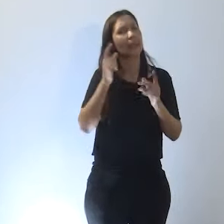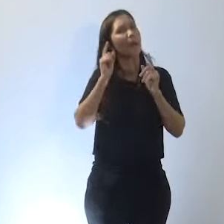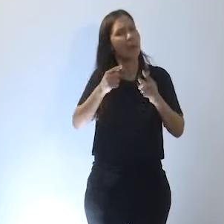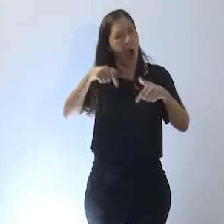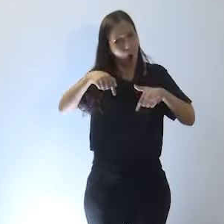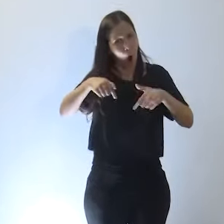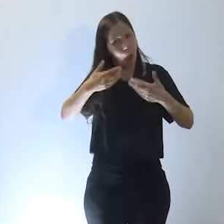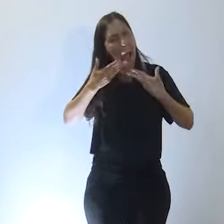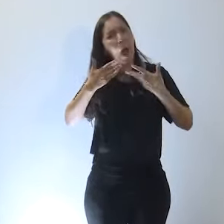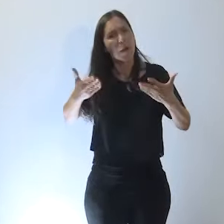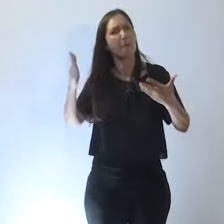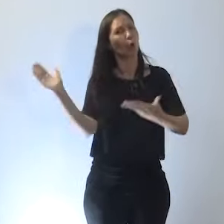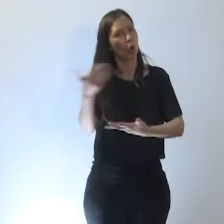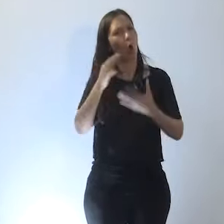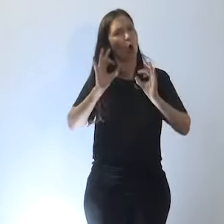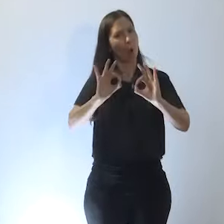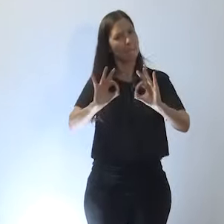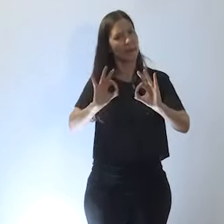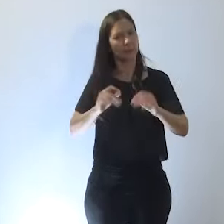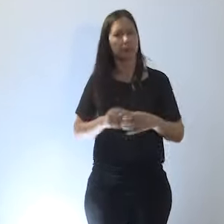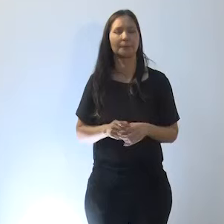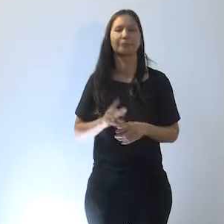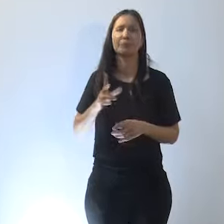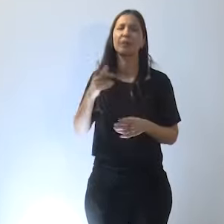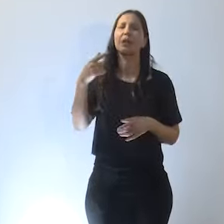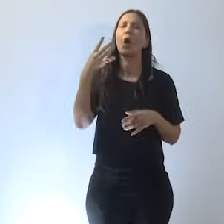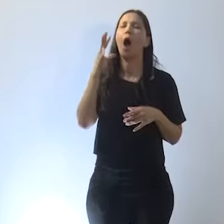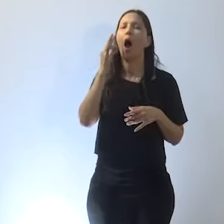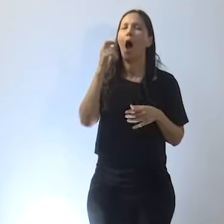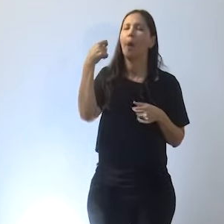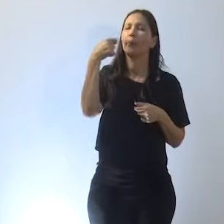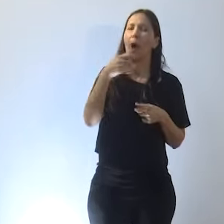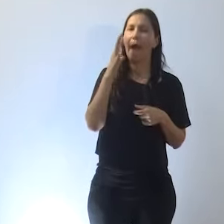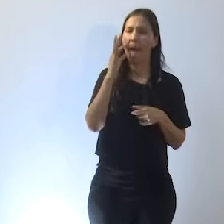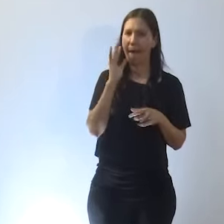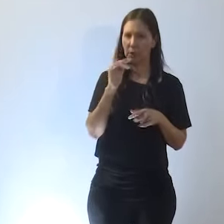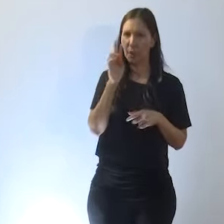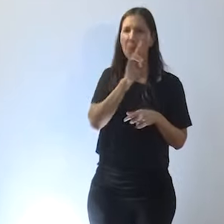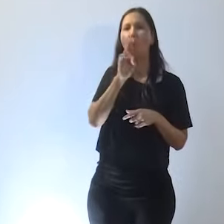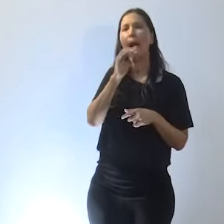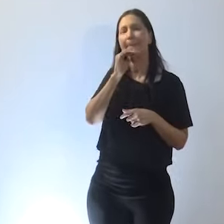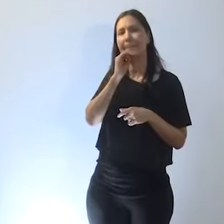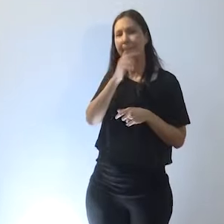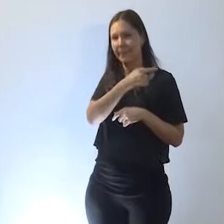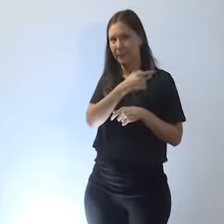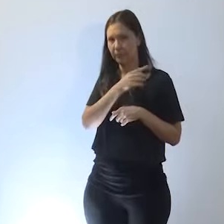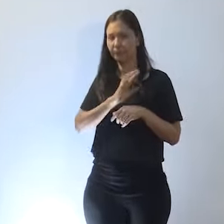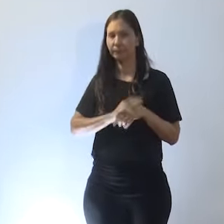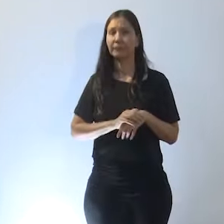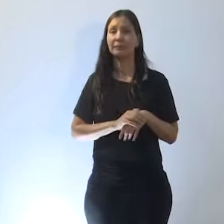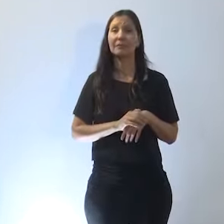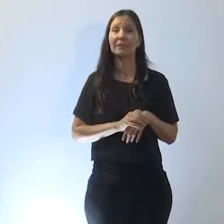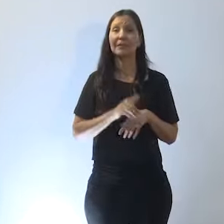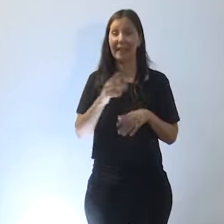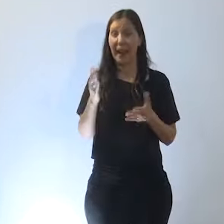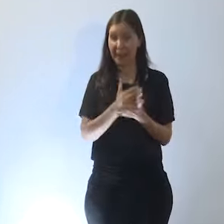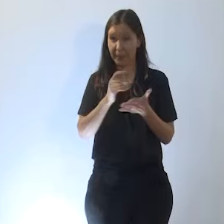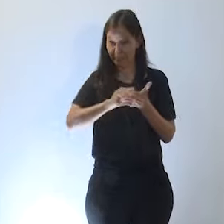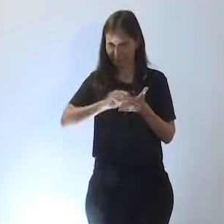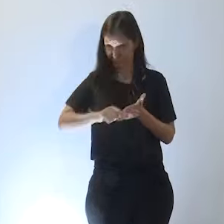haar una cosita que Quiero agregar por de las cuestiones y se desprende el libro